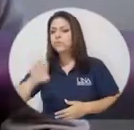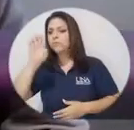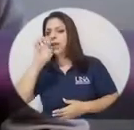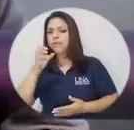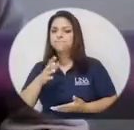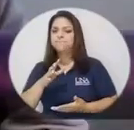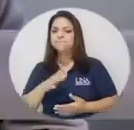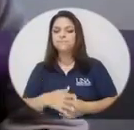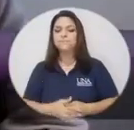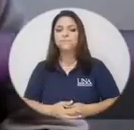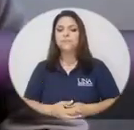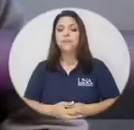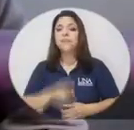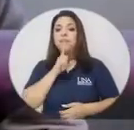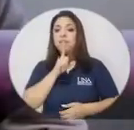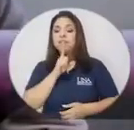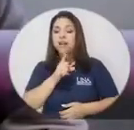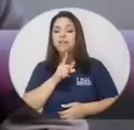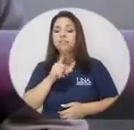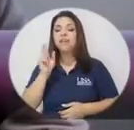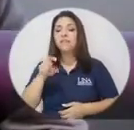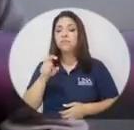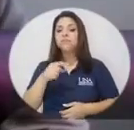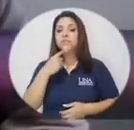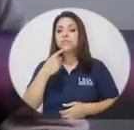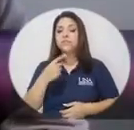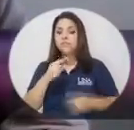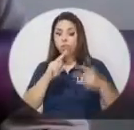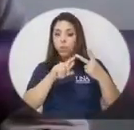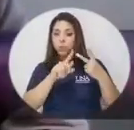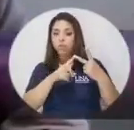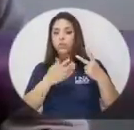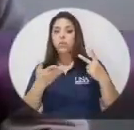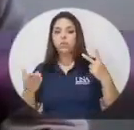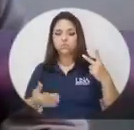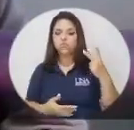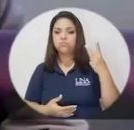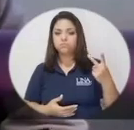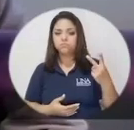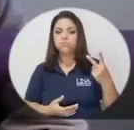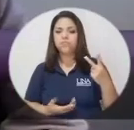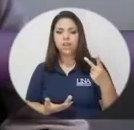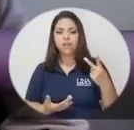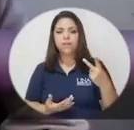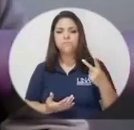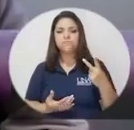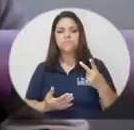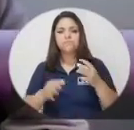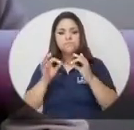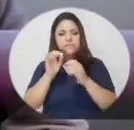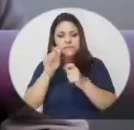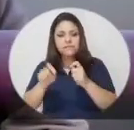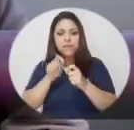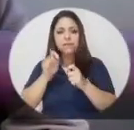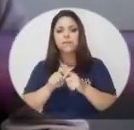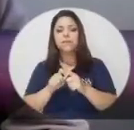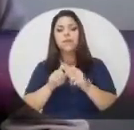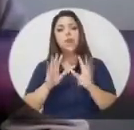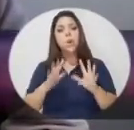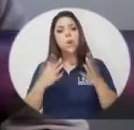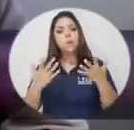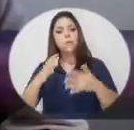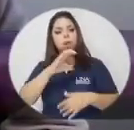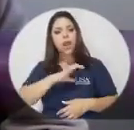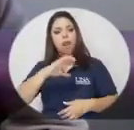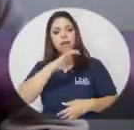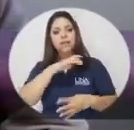Unión Europea. En este caso, tendríamos que mencionar el segundo punto, que es propiamente cómo